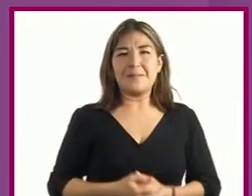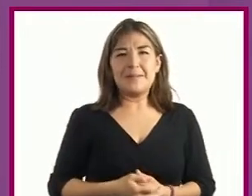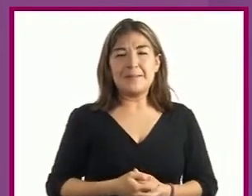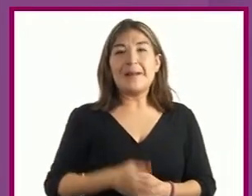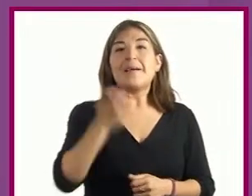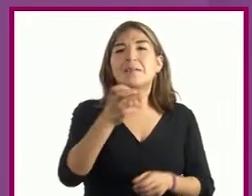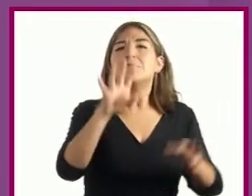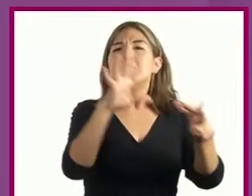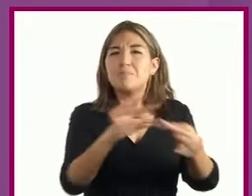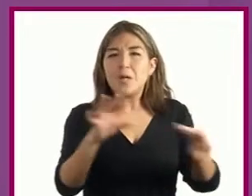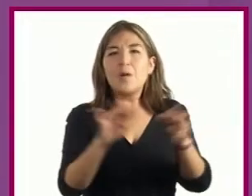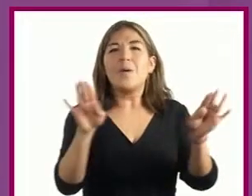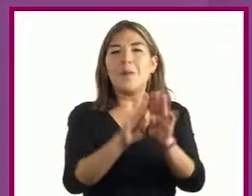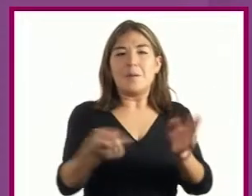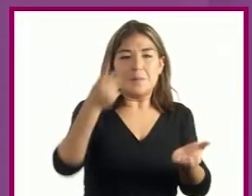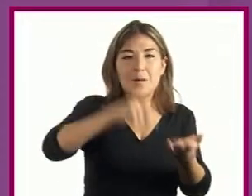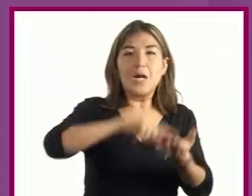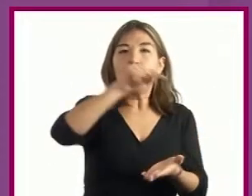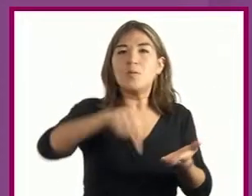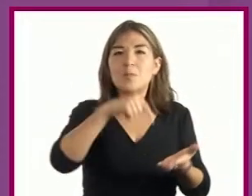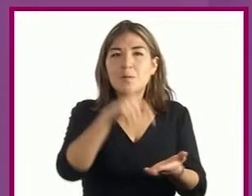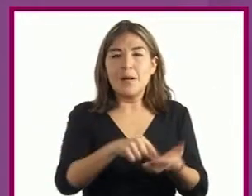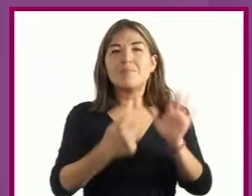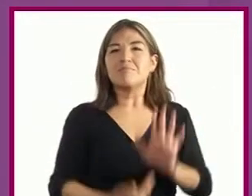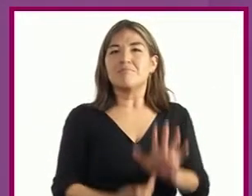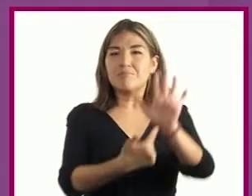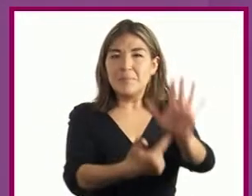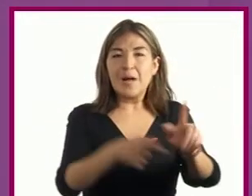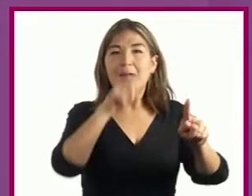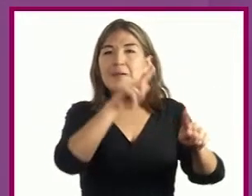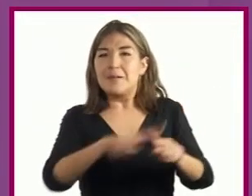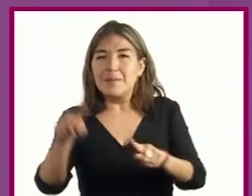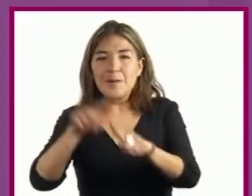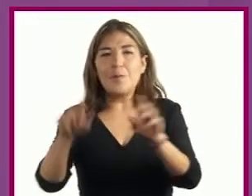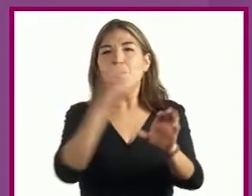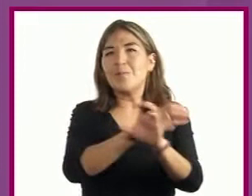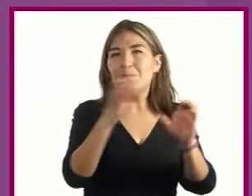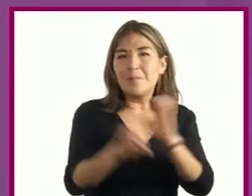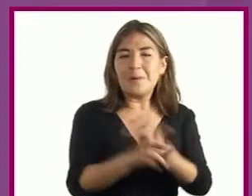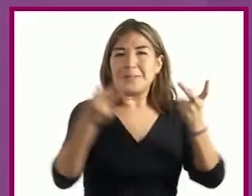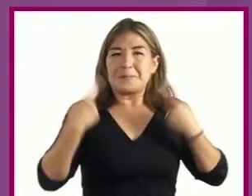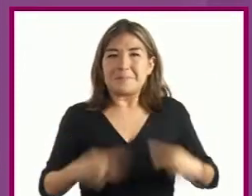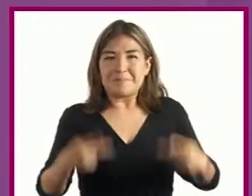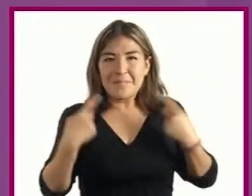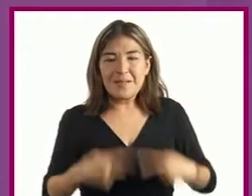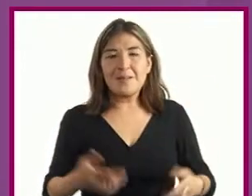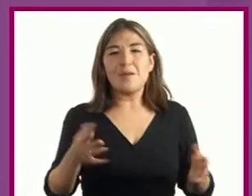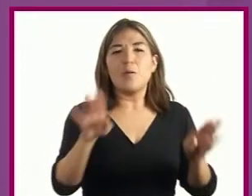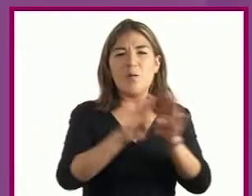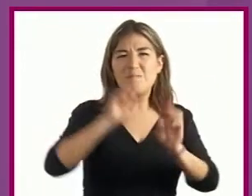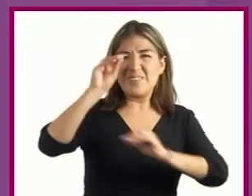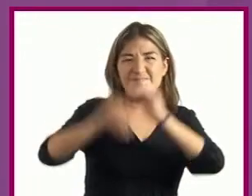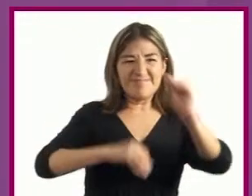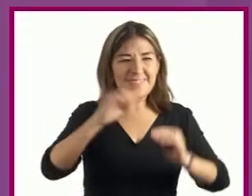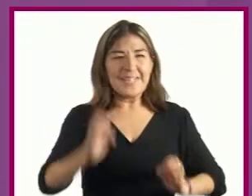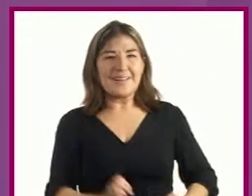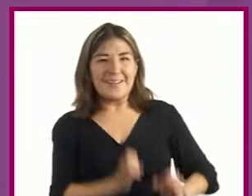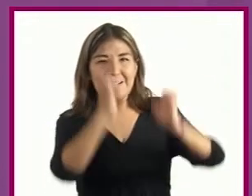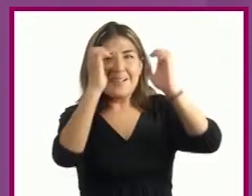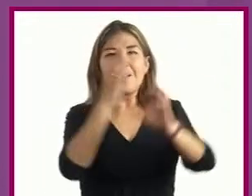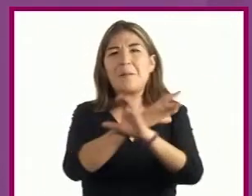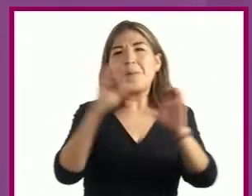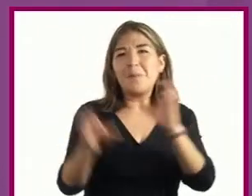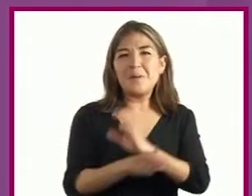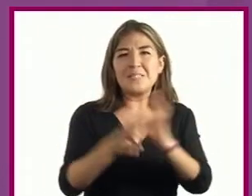general, manejan espacios en los que se presentan objetos, personajes, edificaciones o